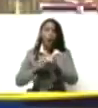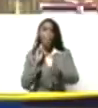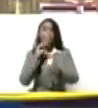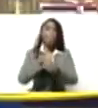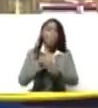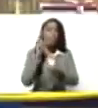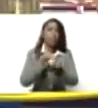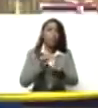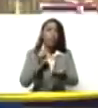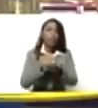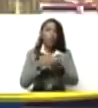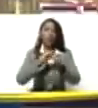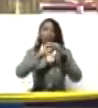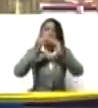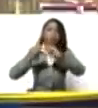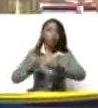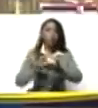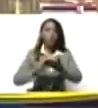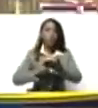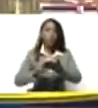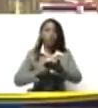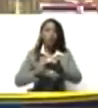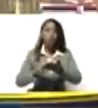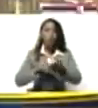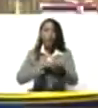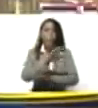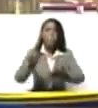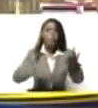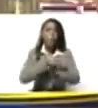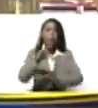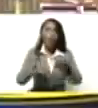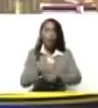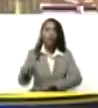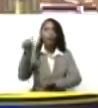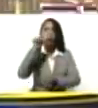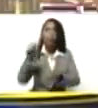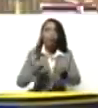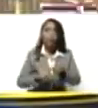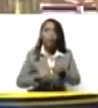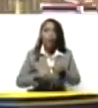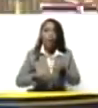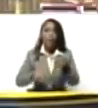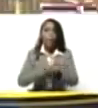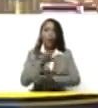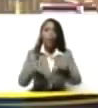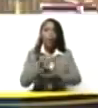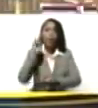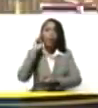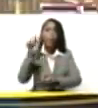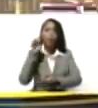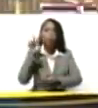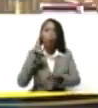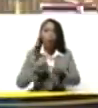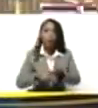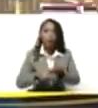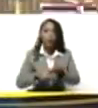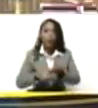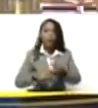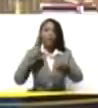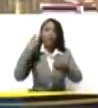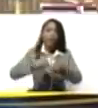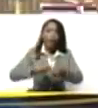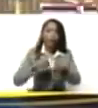ministro néstor reverol en la solución de los problemas del agua de los desechos sólidos del gas